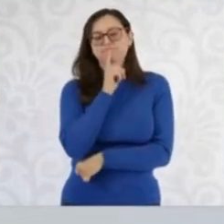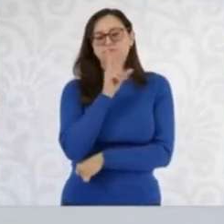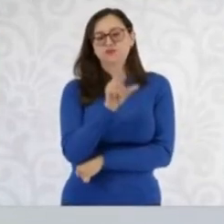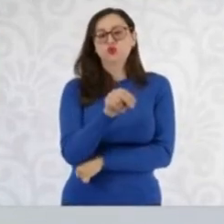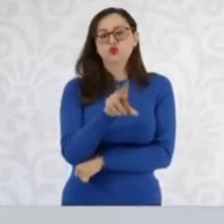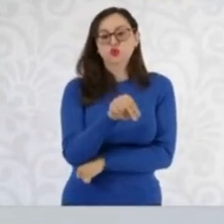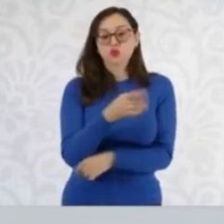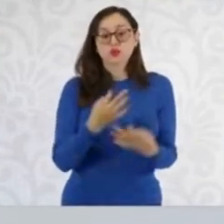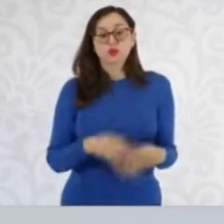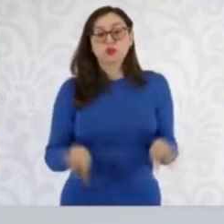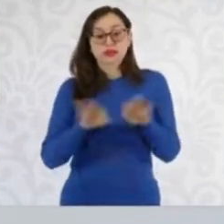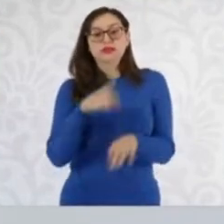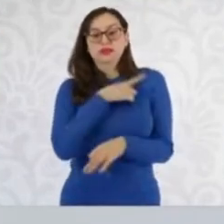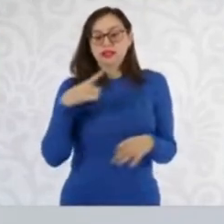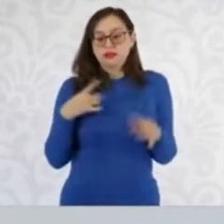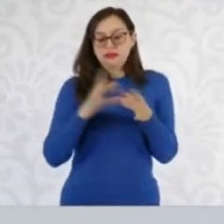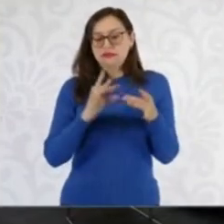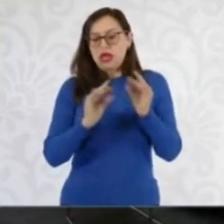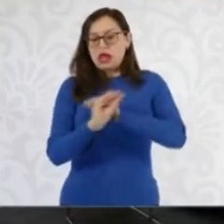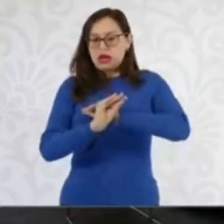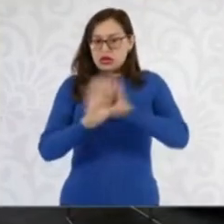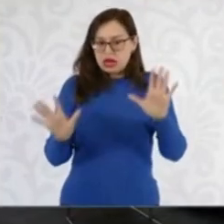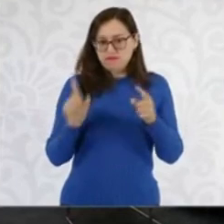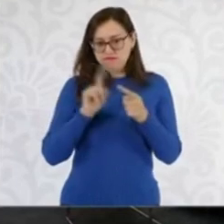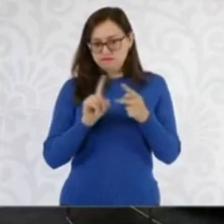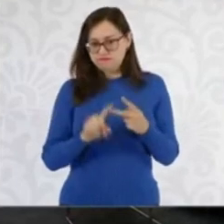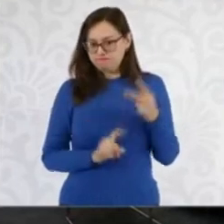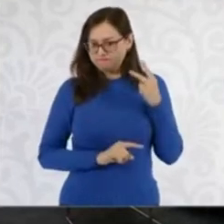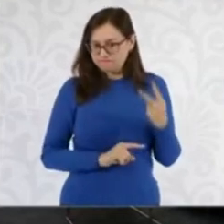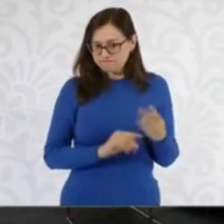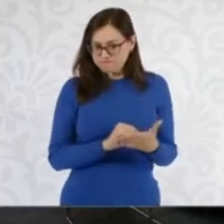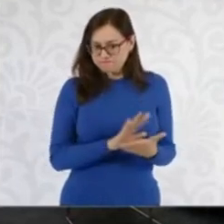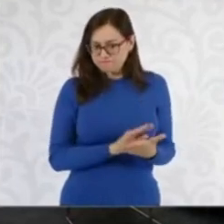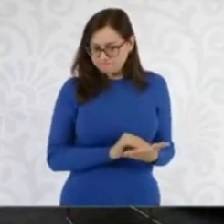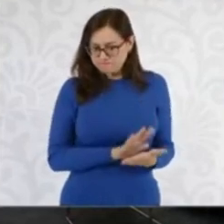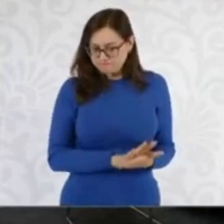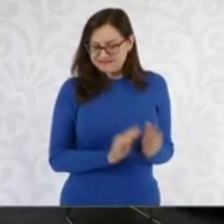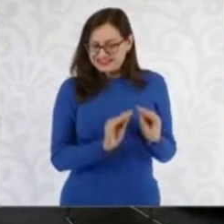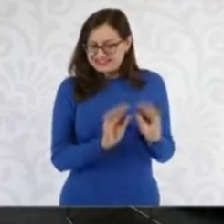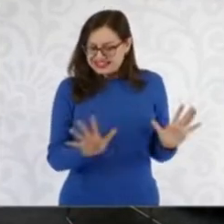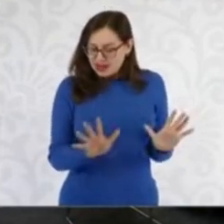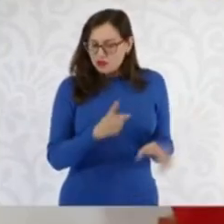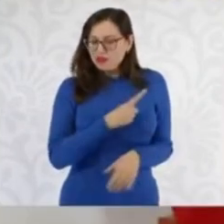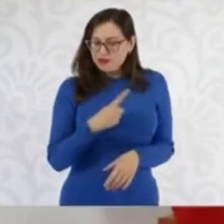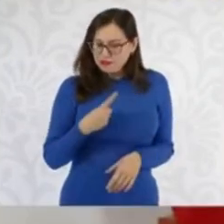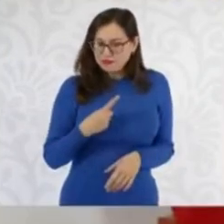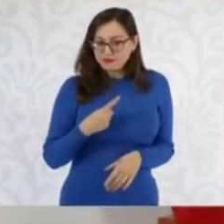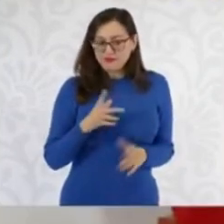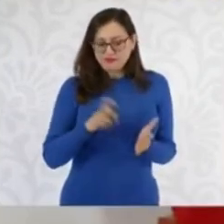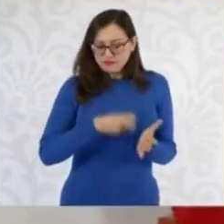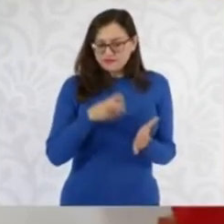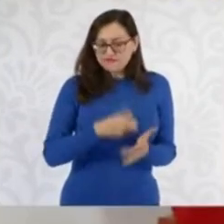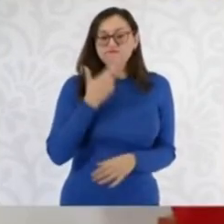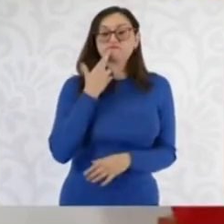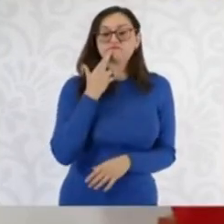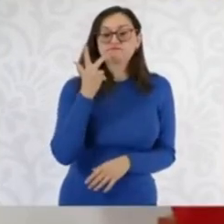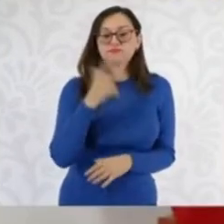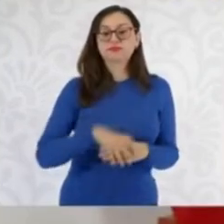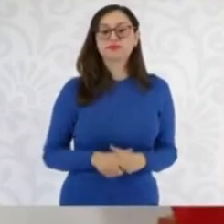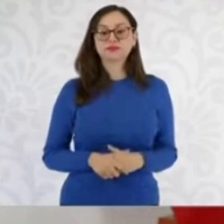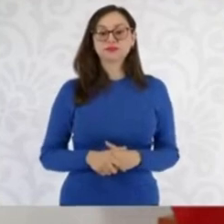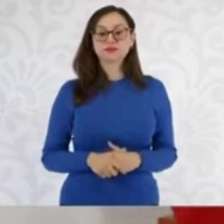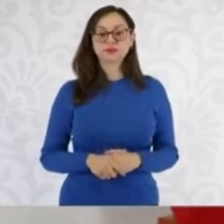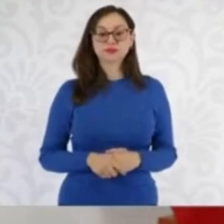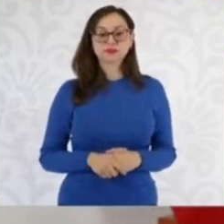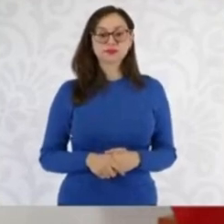la importancia que tiene para México. Entonces por eso esas dos no han pasado y en todo caso se vería la manera de cómo mejorarlas.